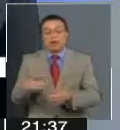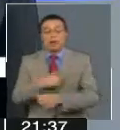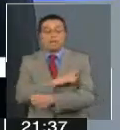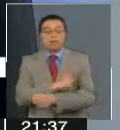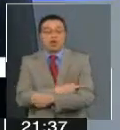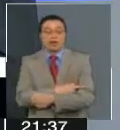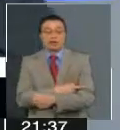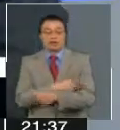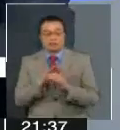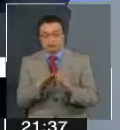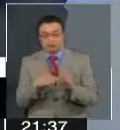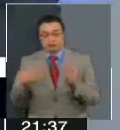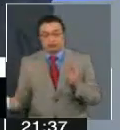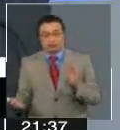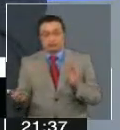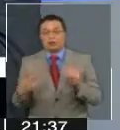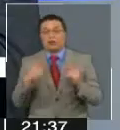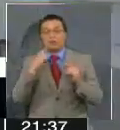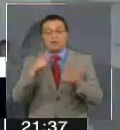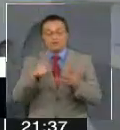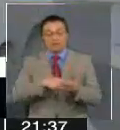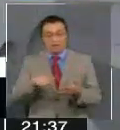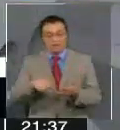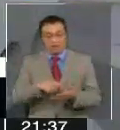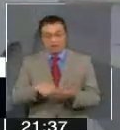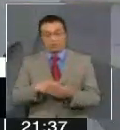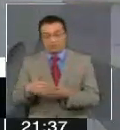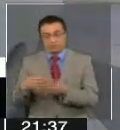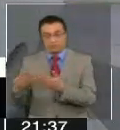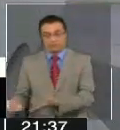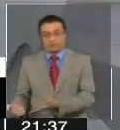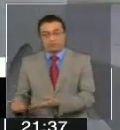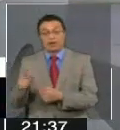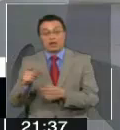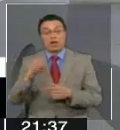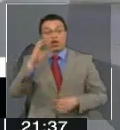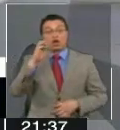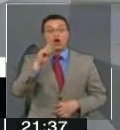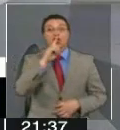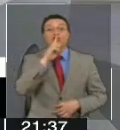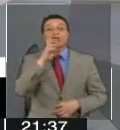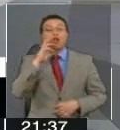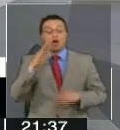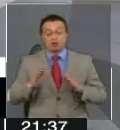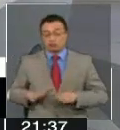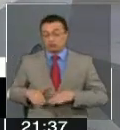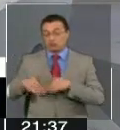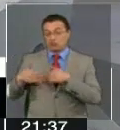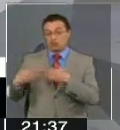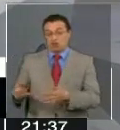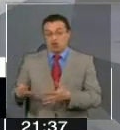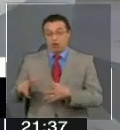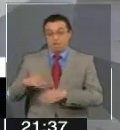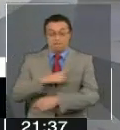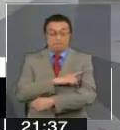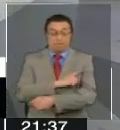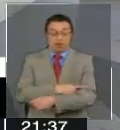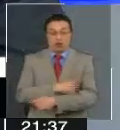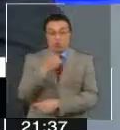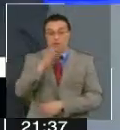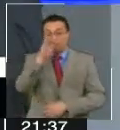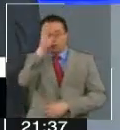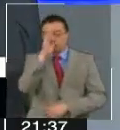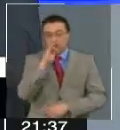firma o de facultades. En este caso es de firma, ¿ya? Entonces el Contralor delega esa atribución en un funcionario X,